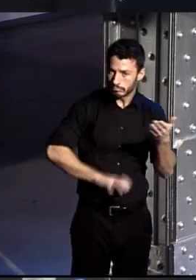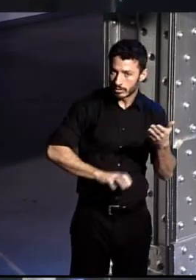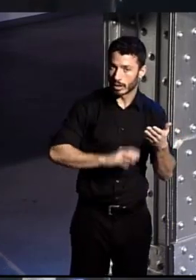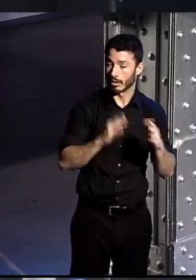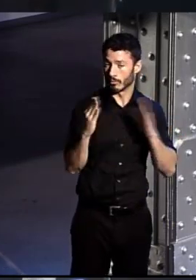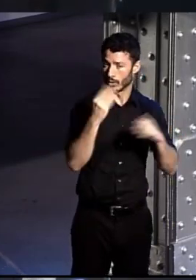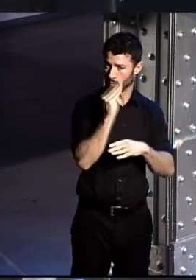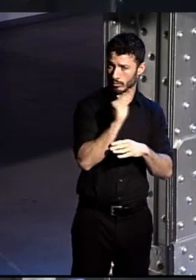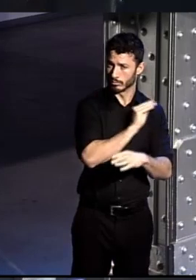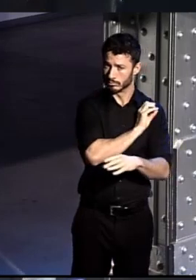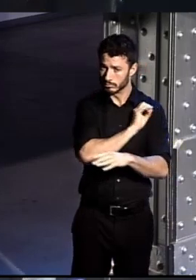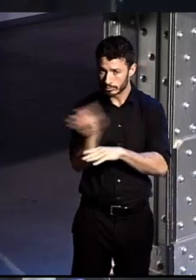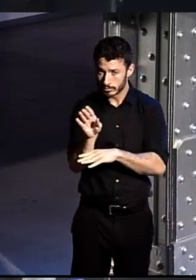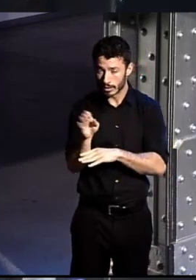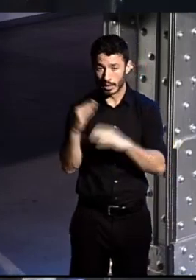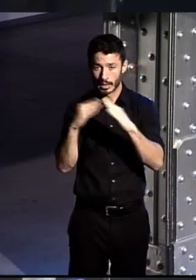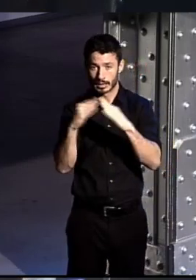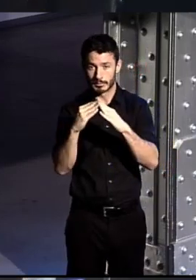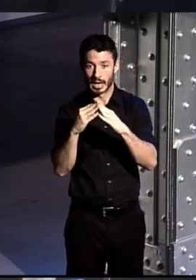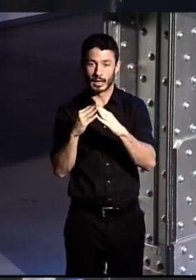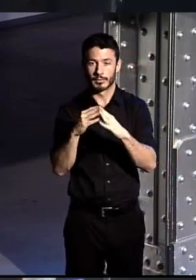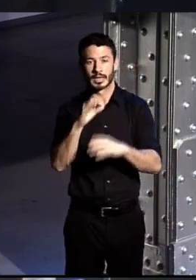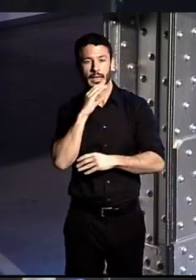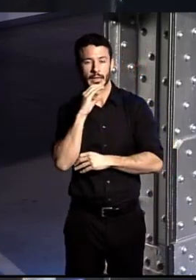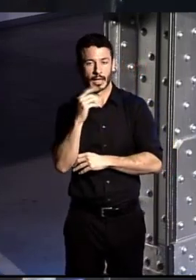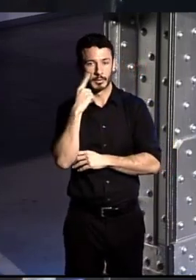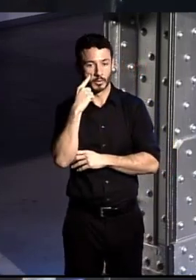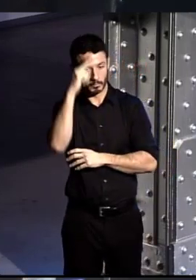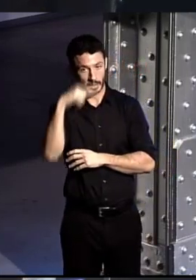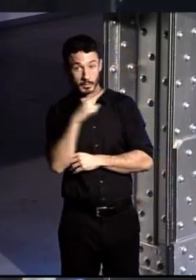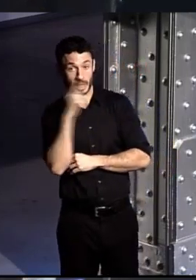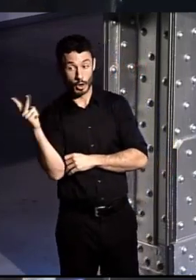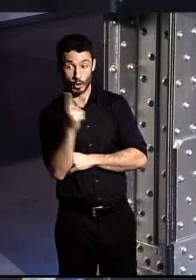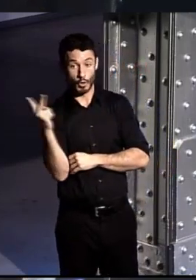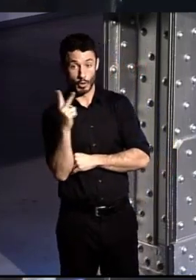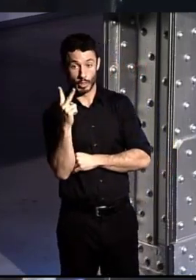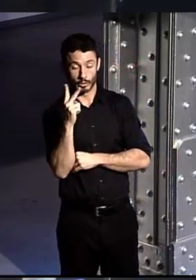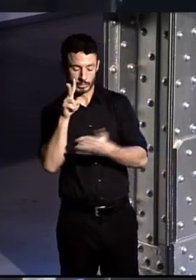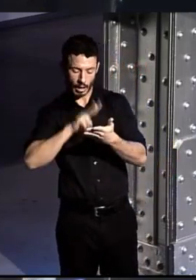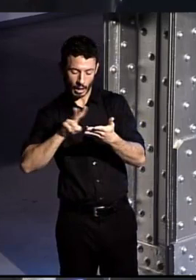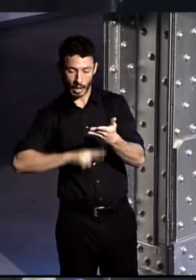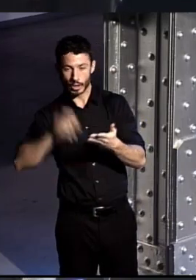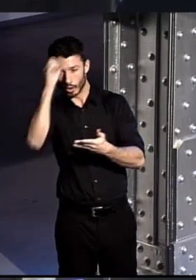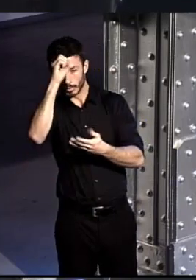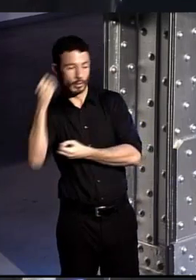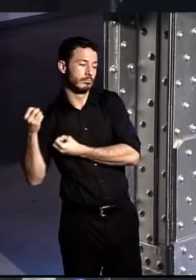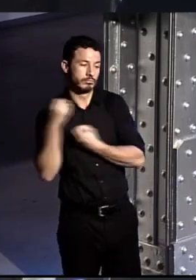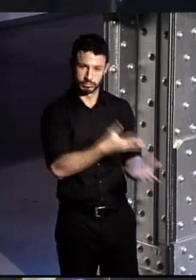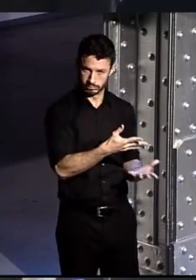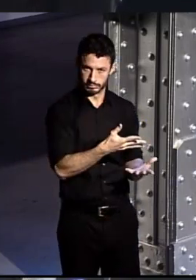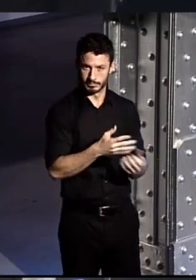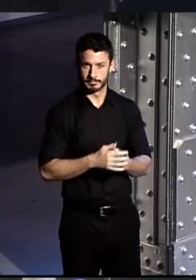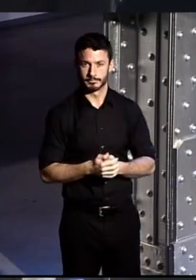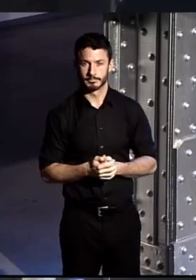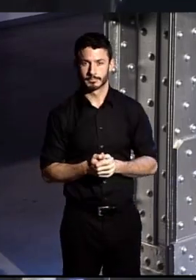juventud, para que se los criticaran tanto el padre como la madre. Le interesaba la opinión de los dos.